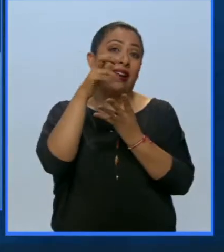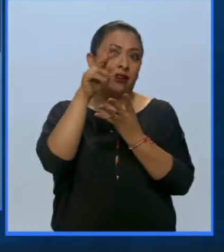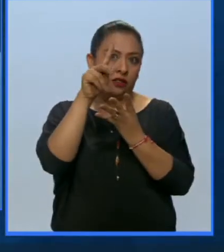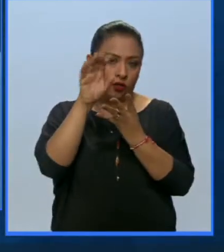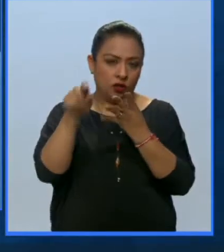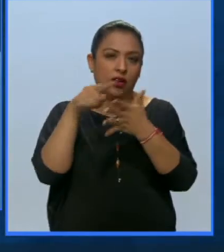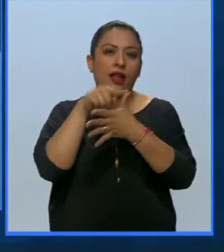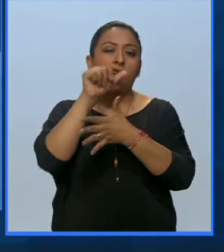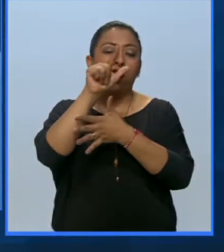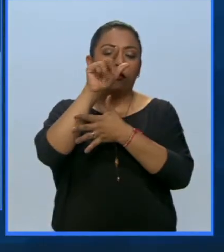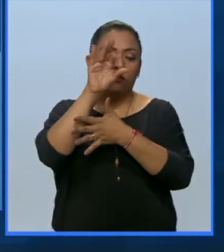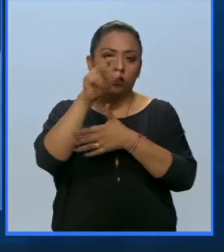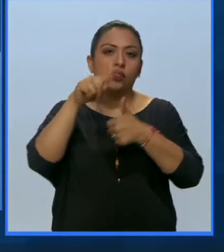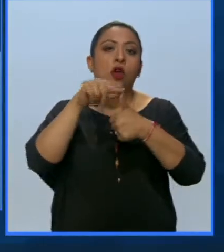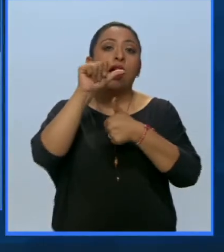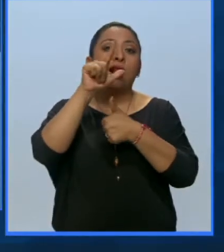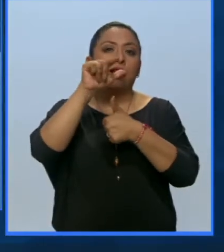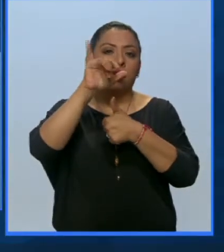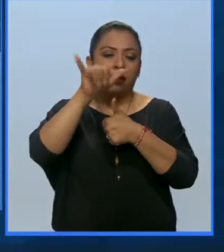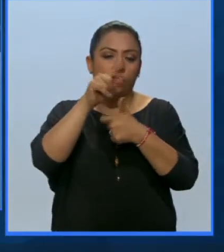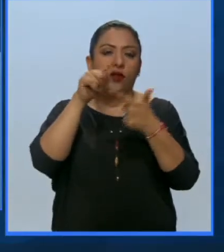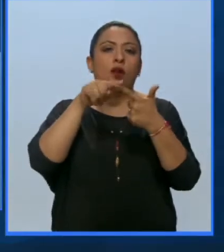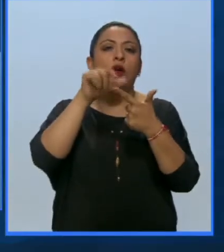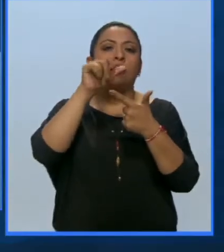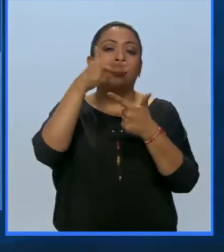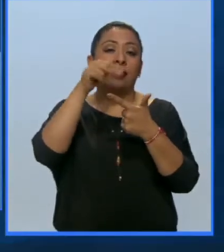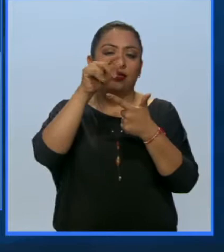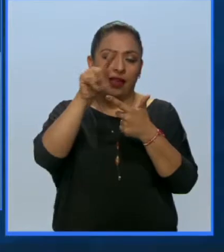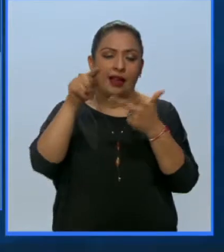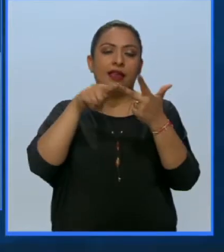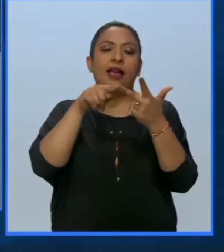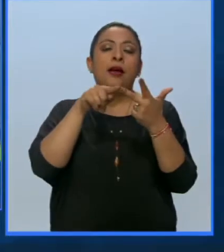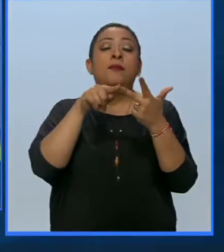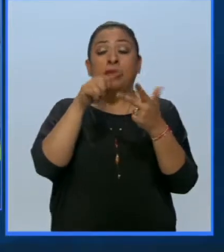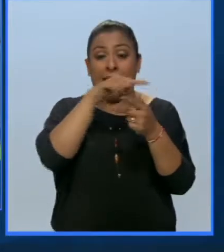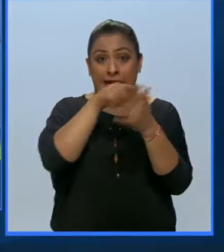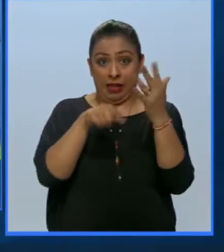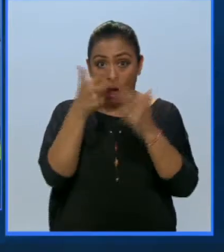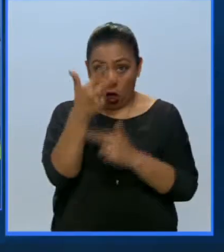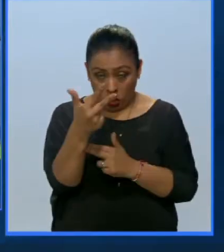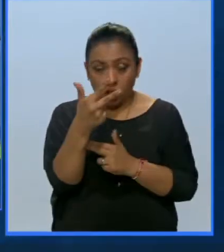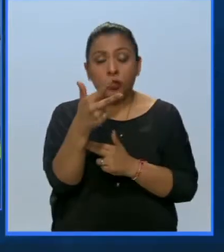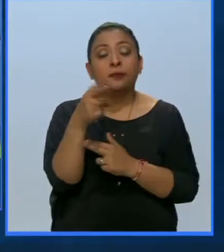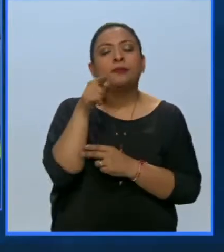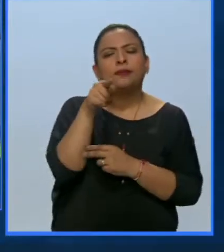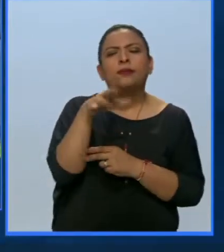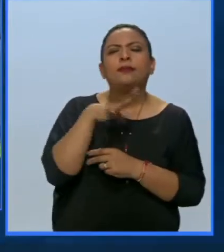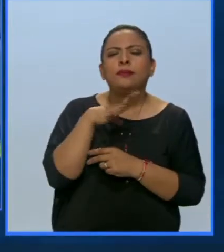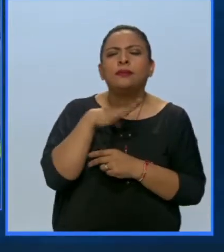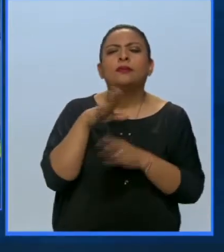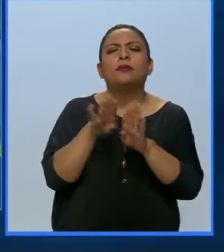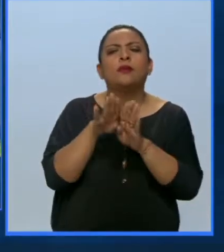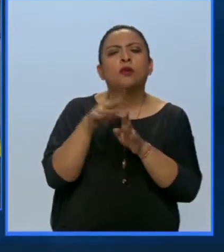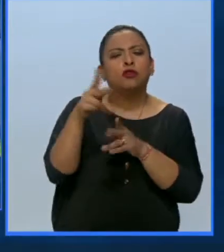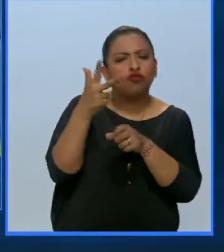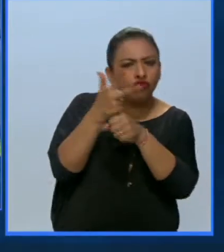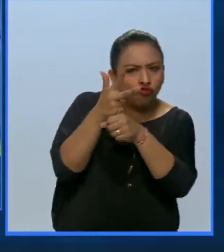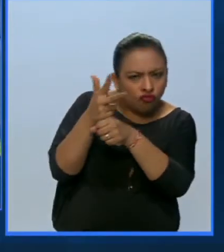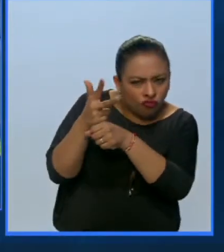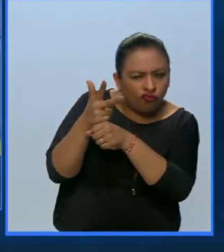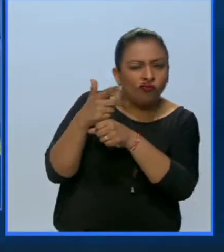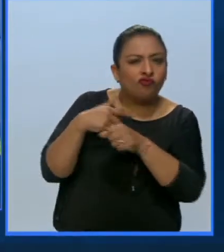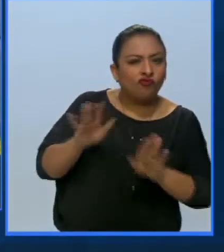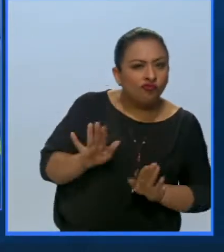Alfonso Pinedo Ulloa, Alejandro Valle, Iván Ávila Dueñas y Natalia Bristain. Y de ahí, pues mucho nos basamos en su filmografía,